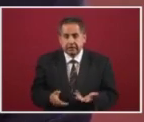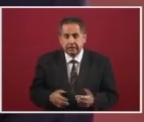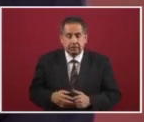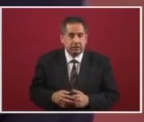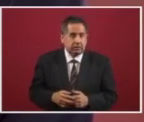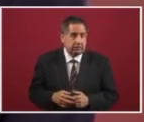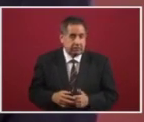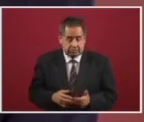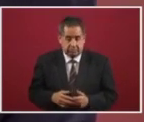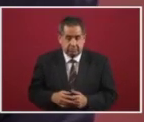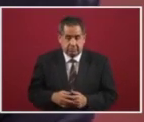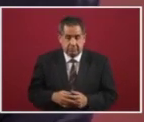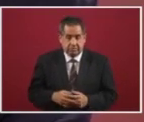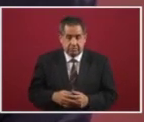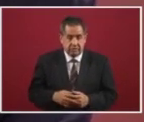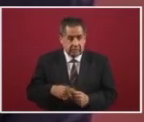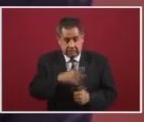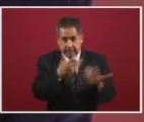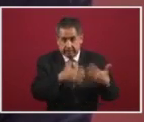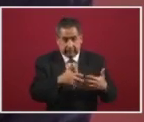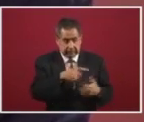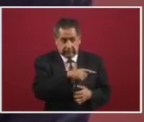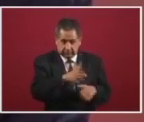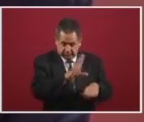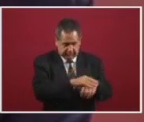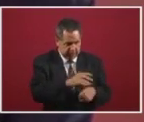pues estas empresas